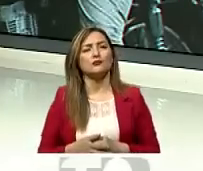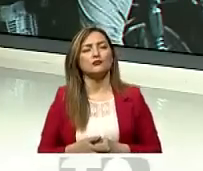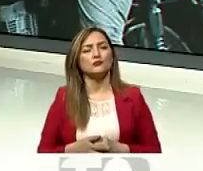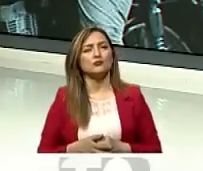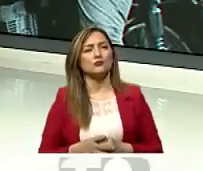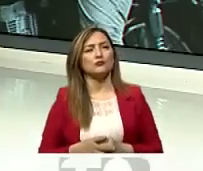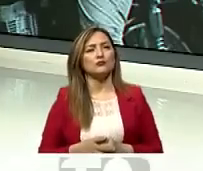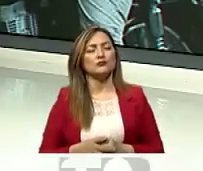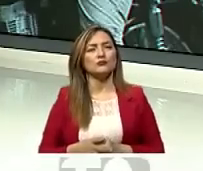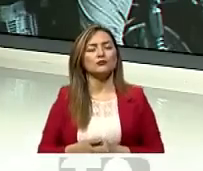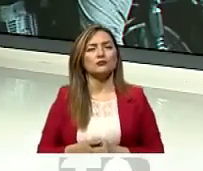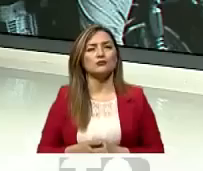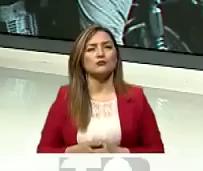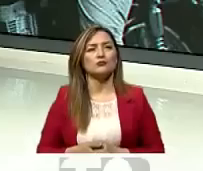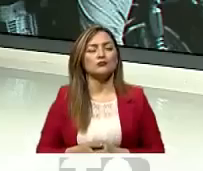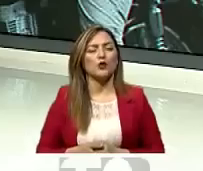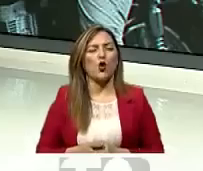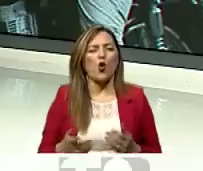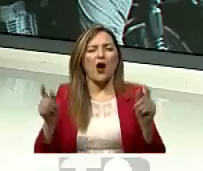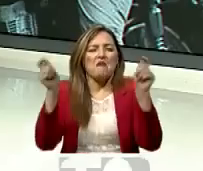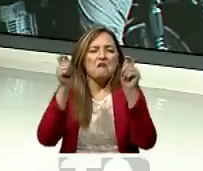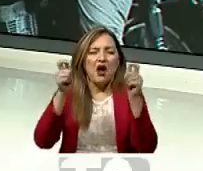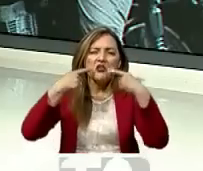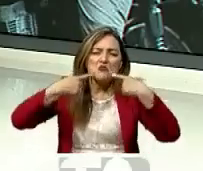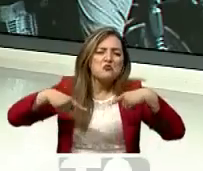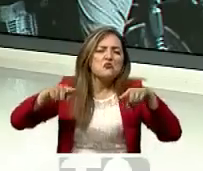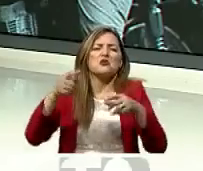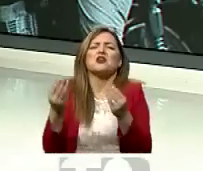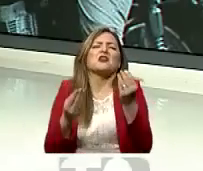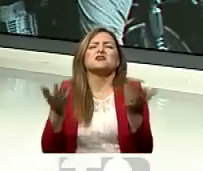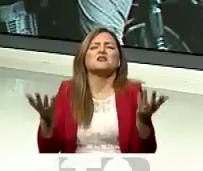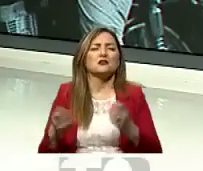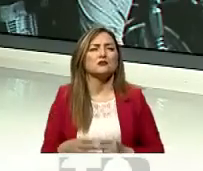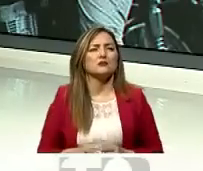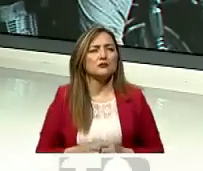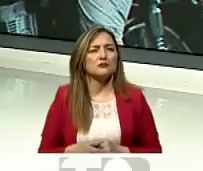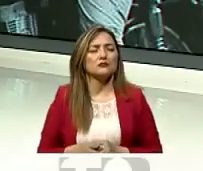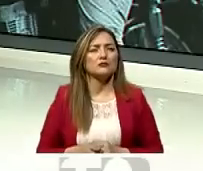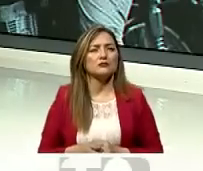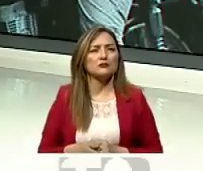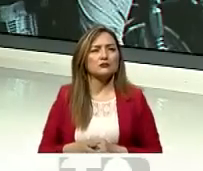o si no, o si van a hacer primero toda una campaña de socialización. Coméntanos, por favor.